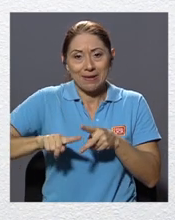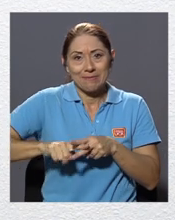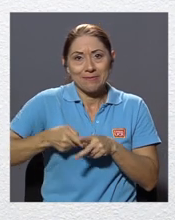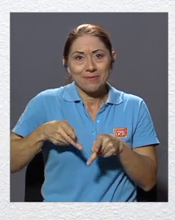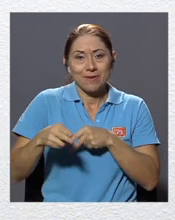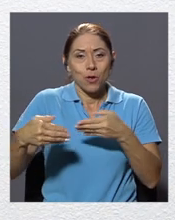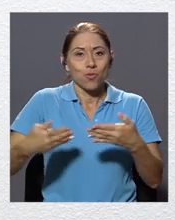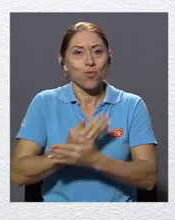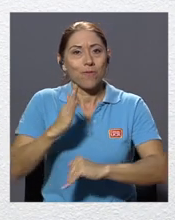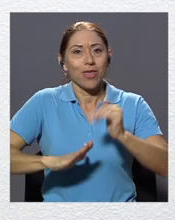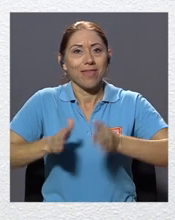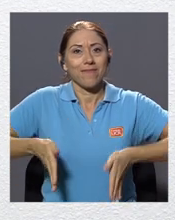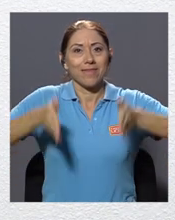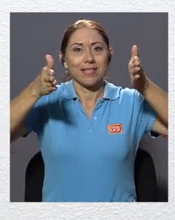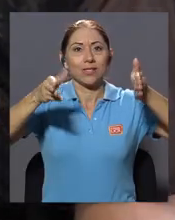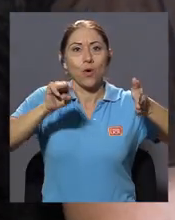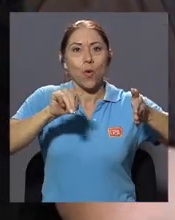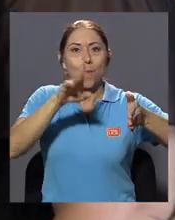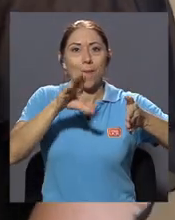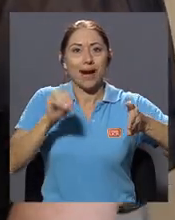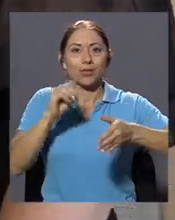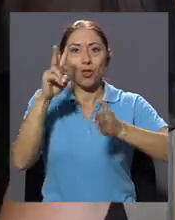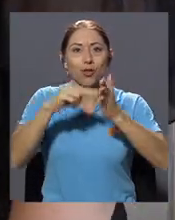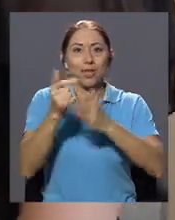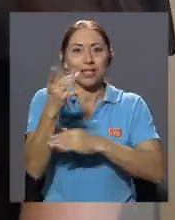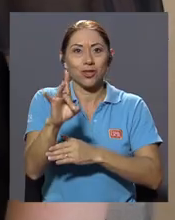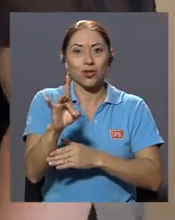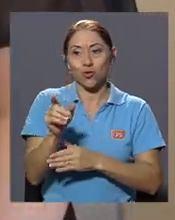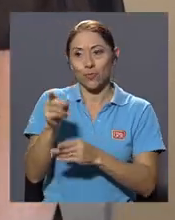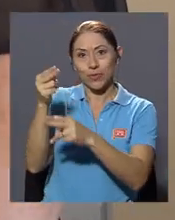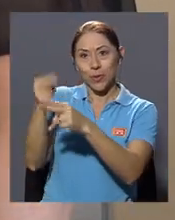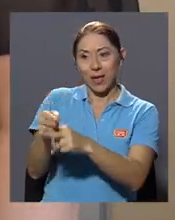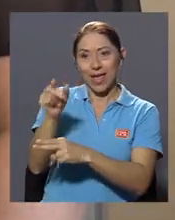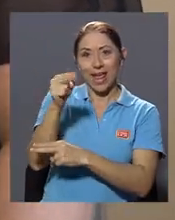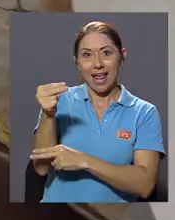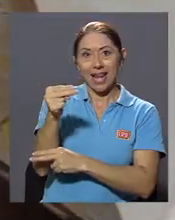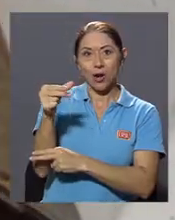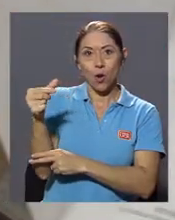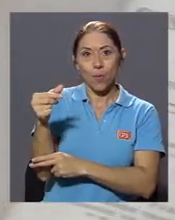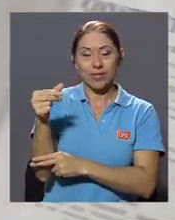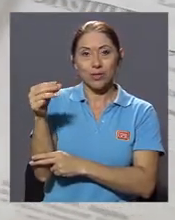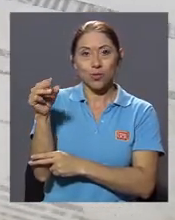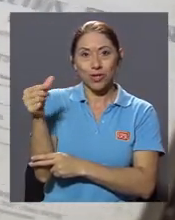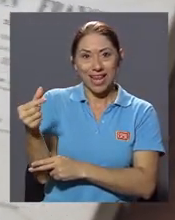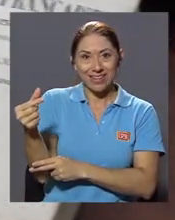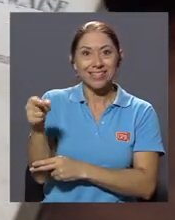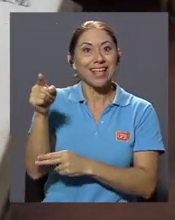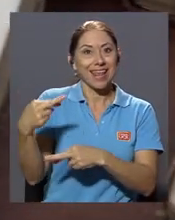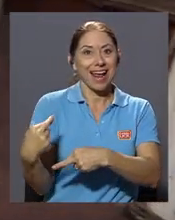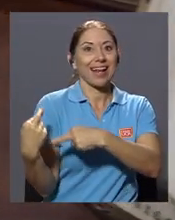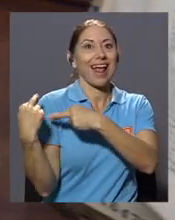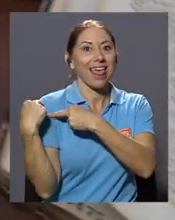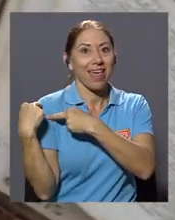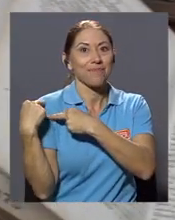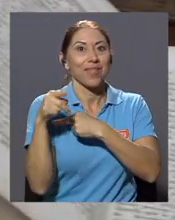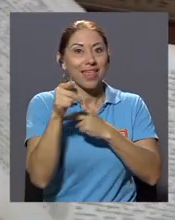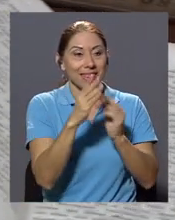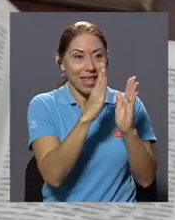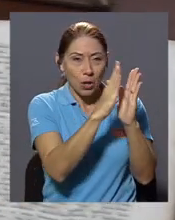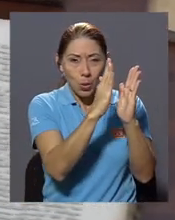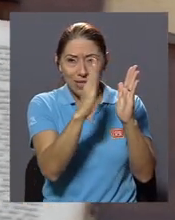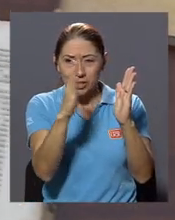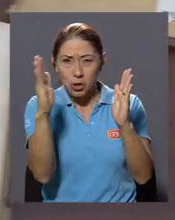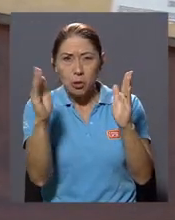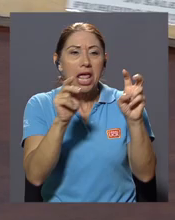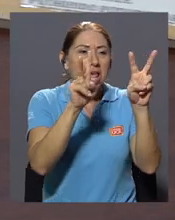esta carrera en marzo del 2018. Helen Gómez Gutiérrez es la encargada de la colección de urna, donde se conservan desde exámenes a